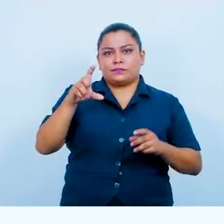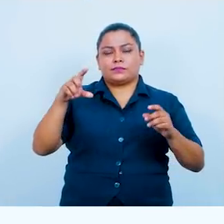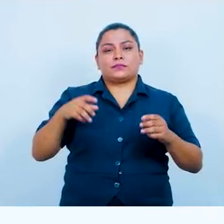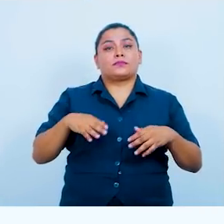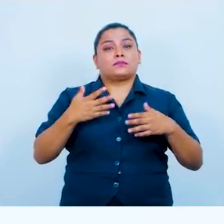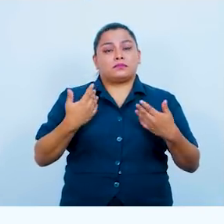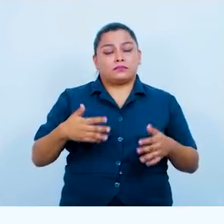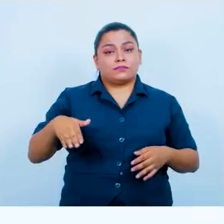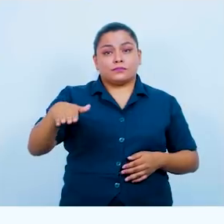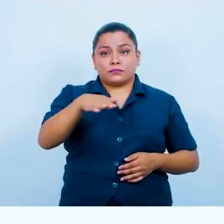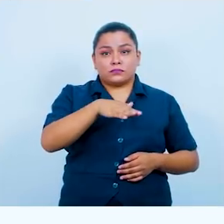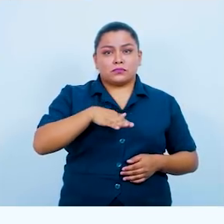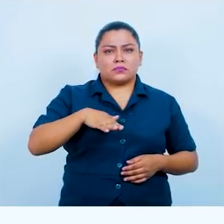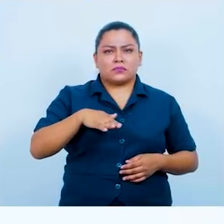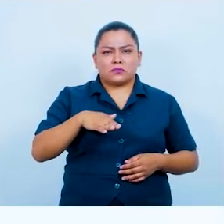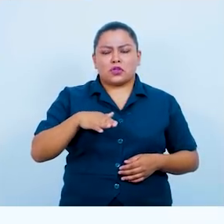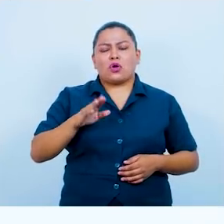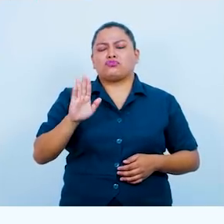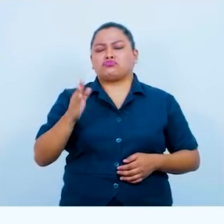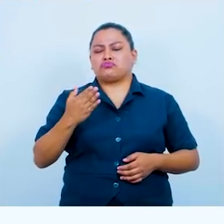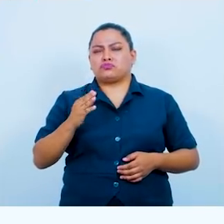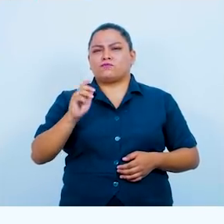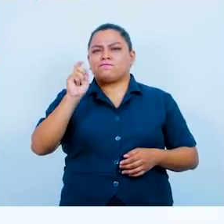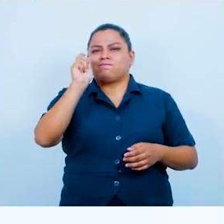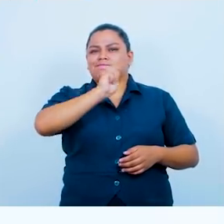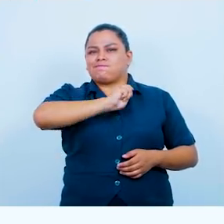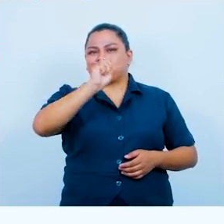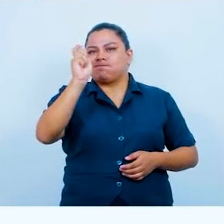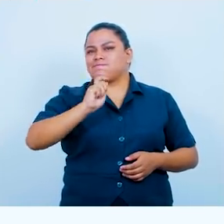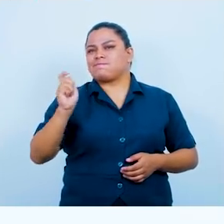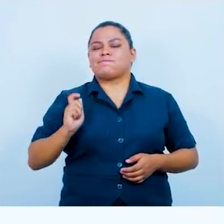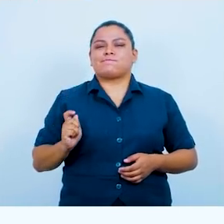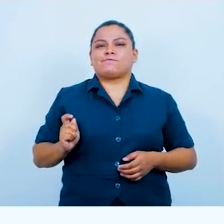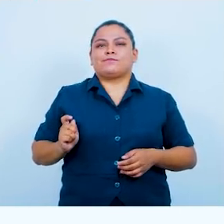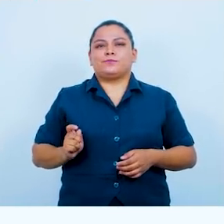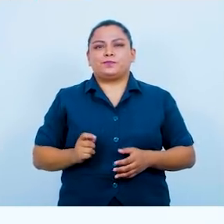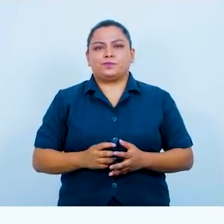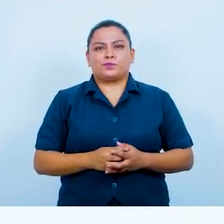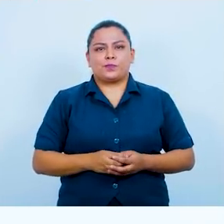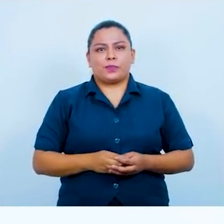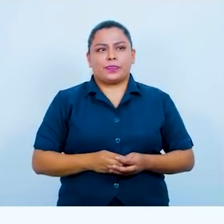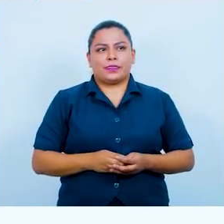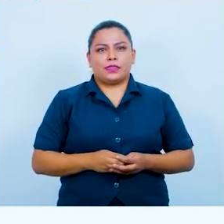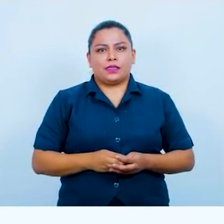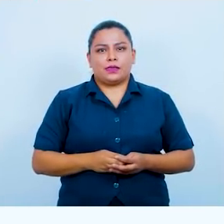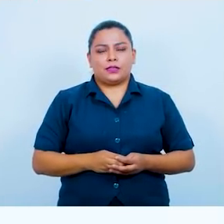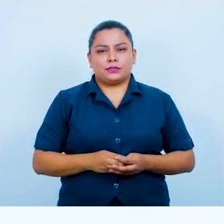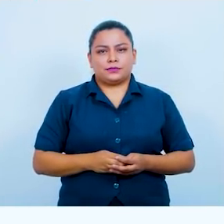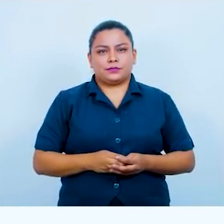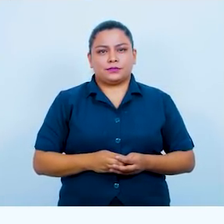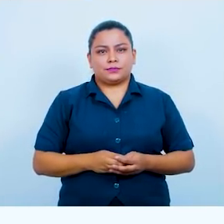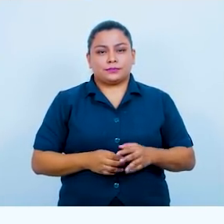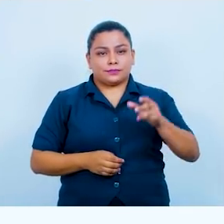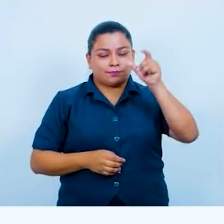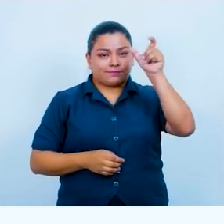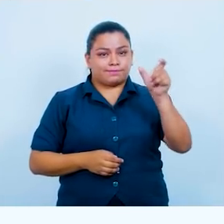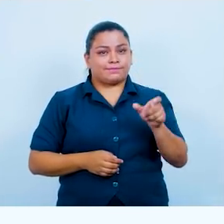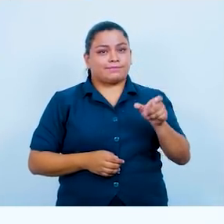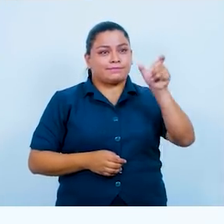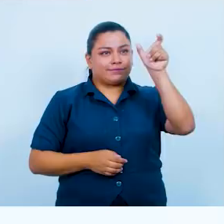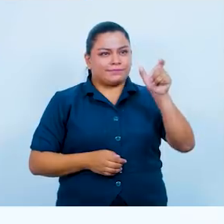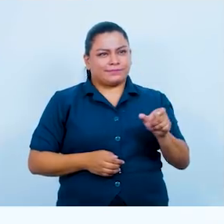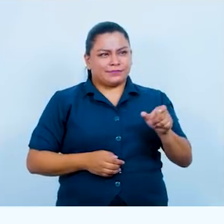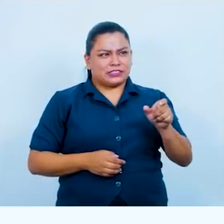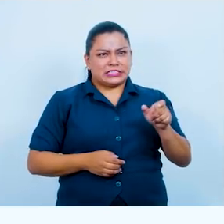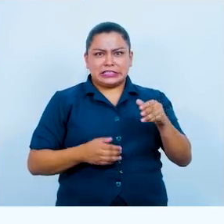el espacio principal que servirá como pizarra digital. En el lateral izquierdo de la pantalla se encuentran